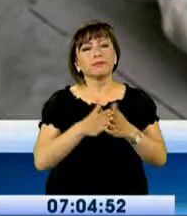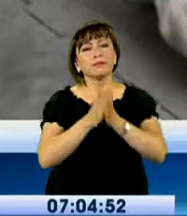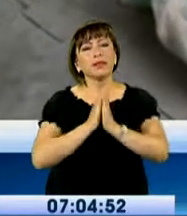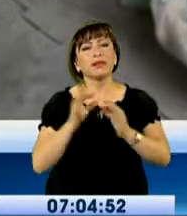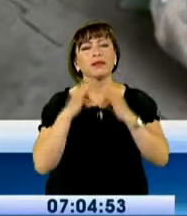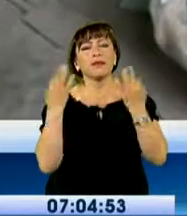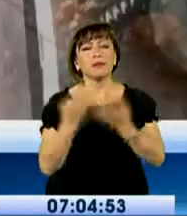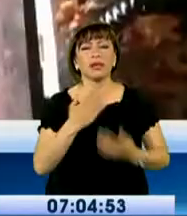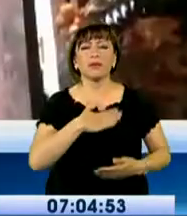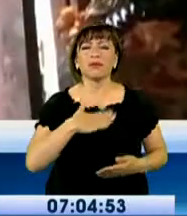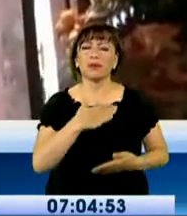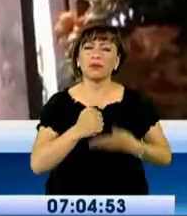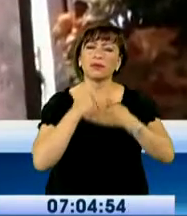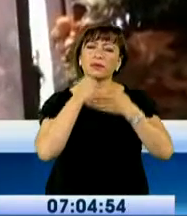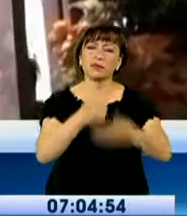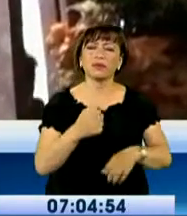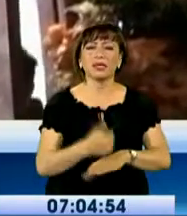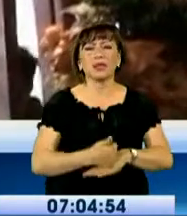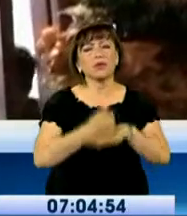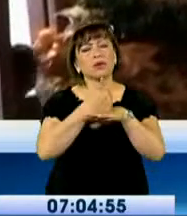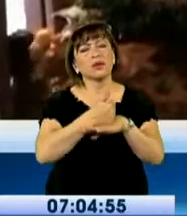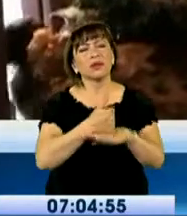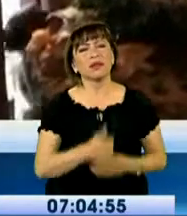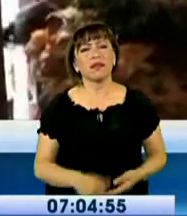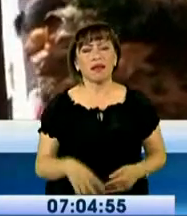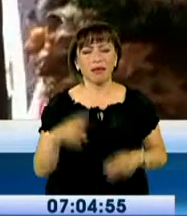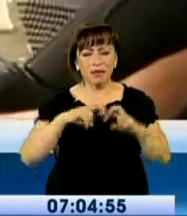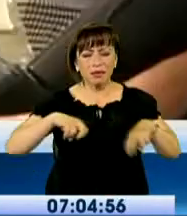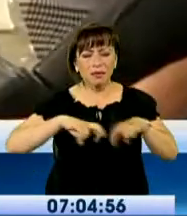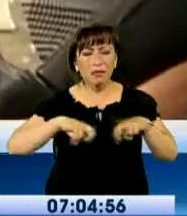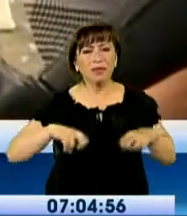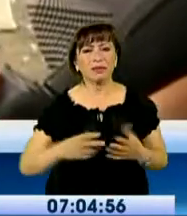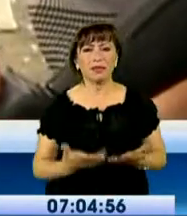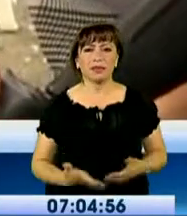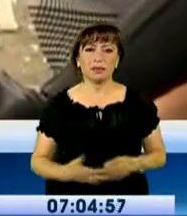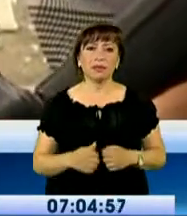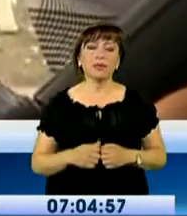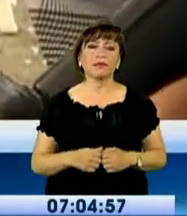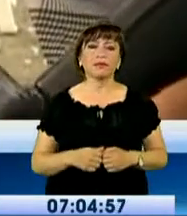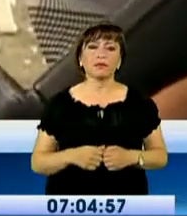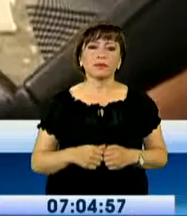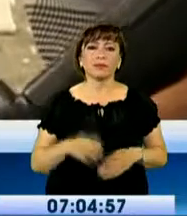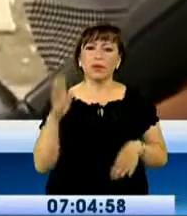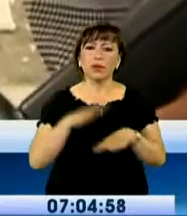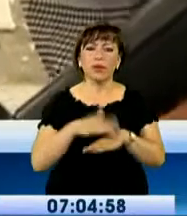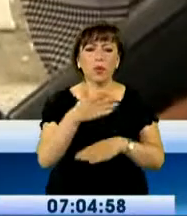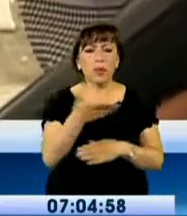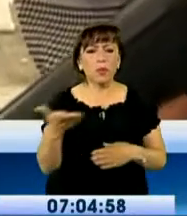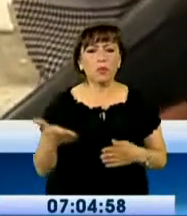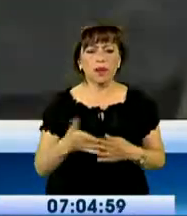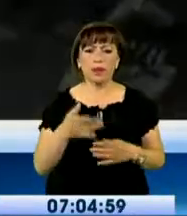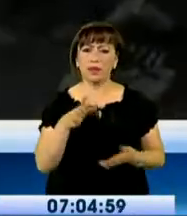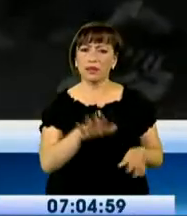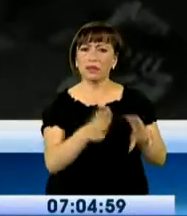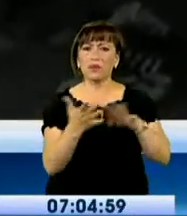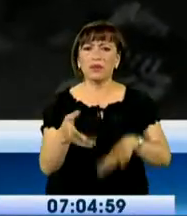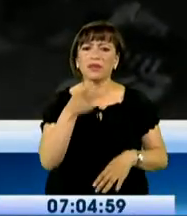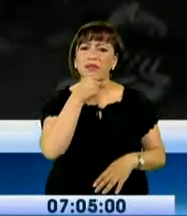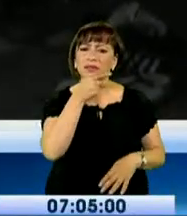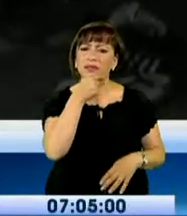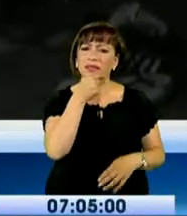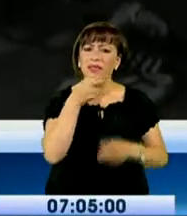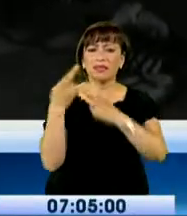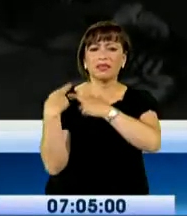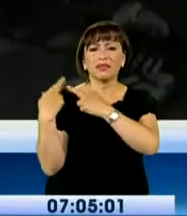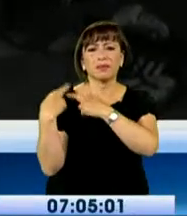el caso y que este doble crimen no quede en impunidad. Se investigue esto y que ya la justicia que haga lo que tenga que